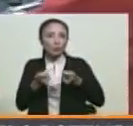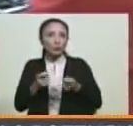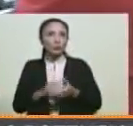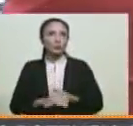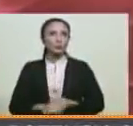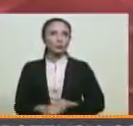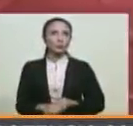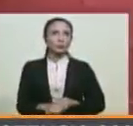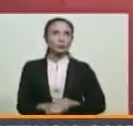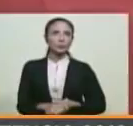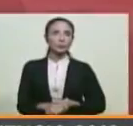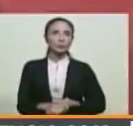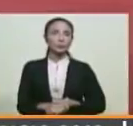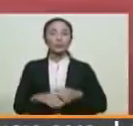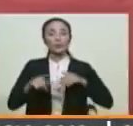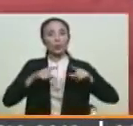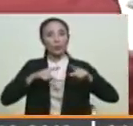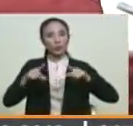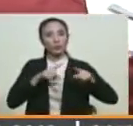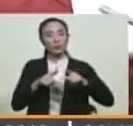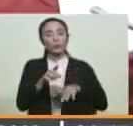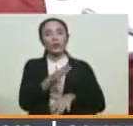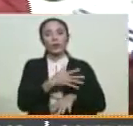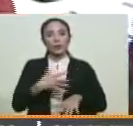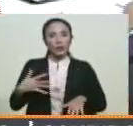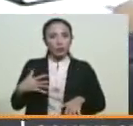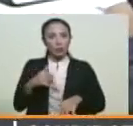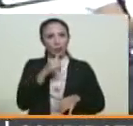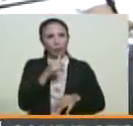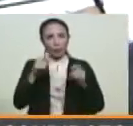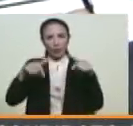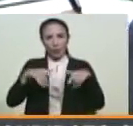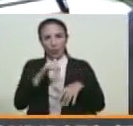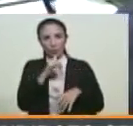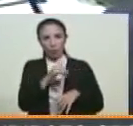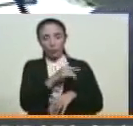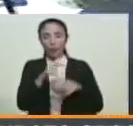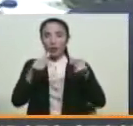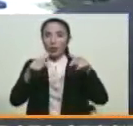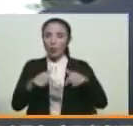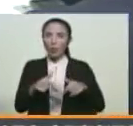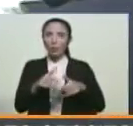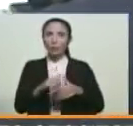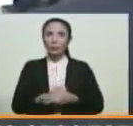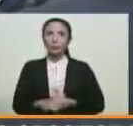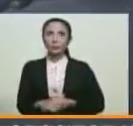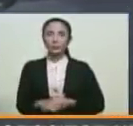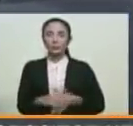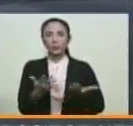Quiero informar, anunciar que se ha llegado a